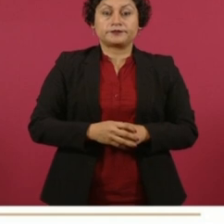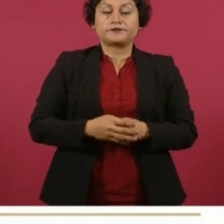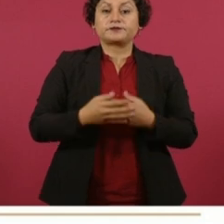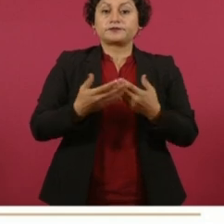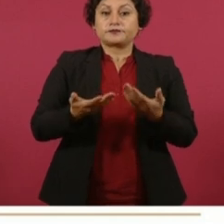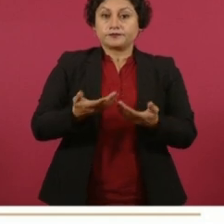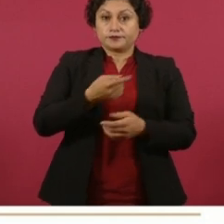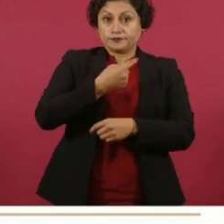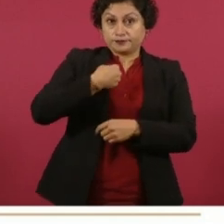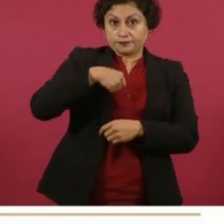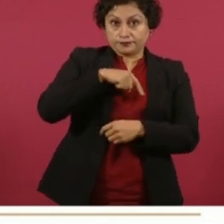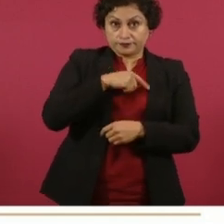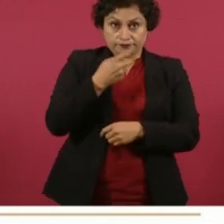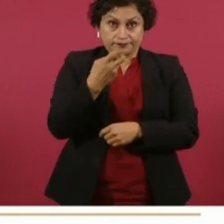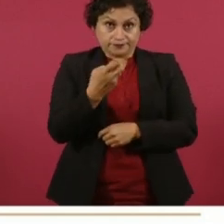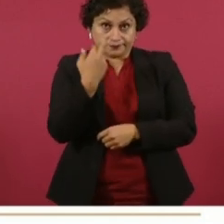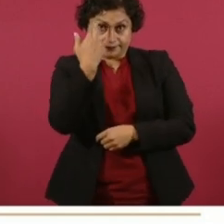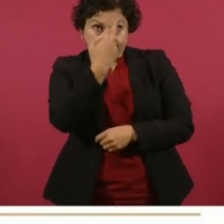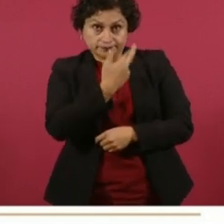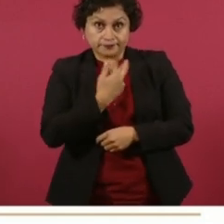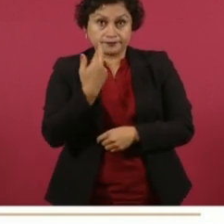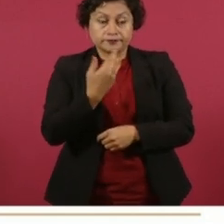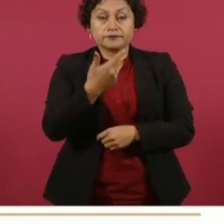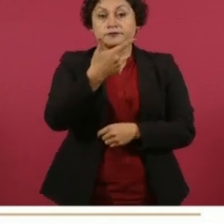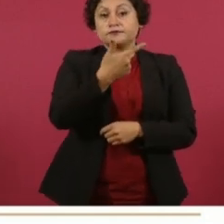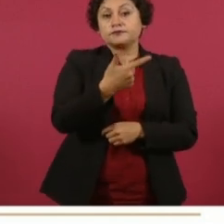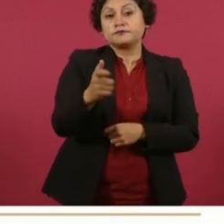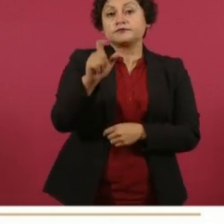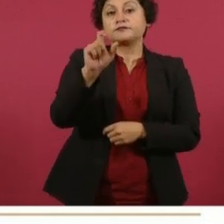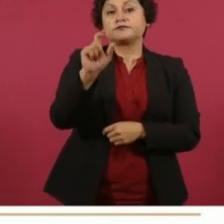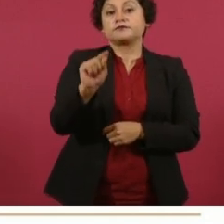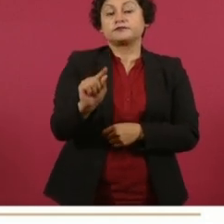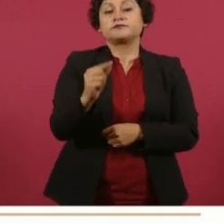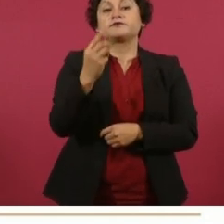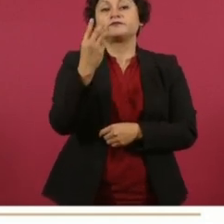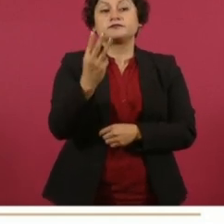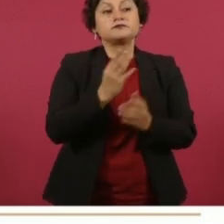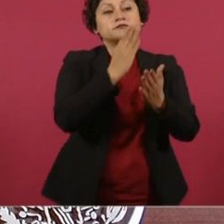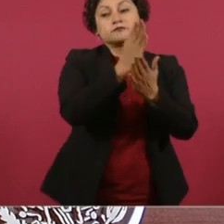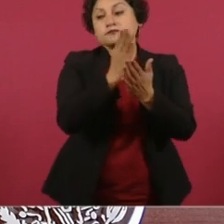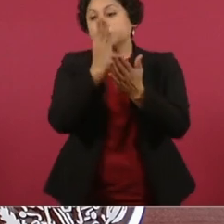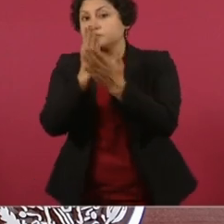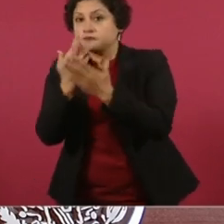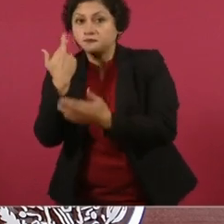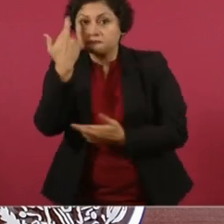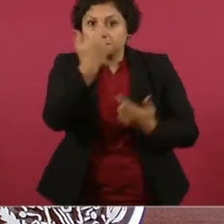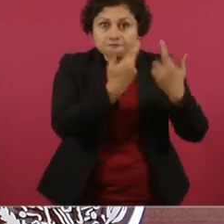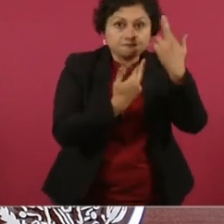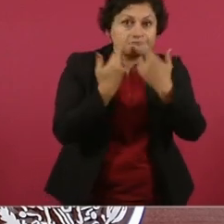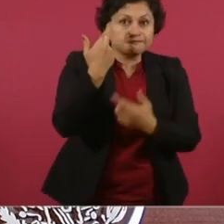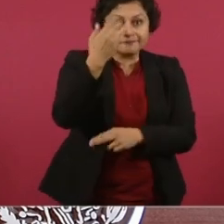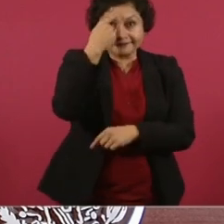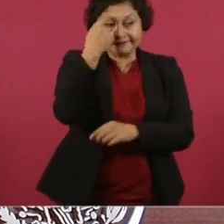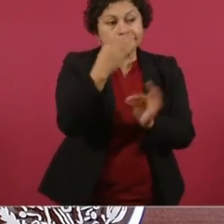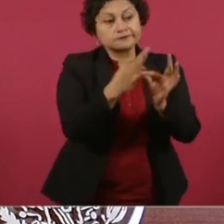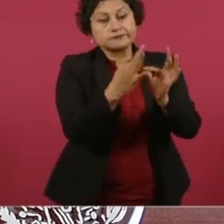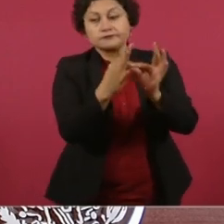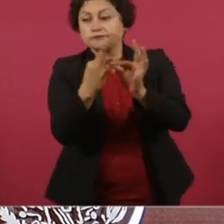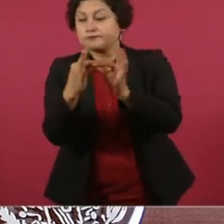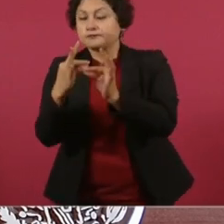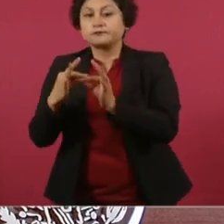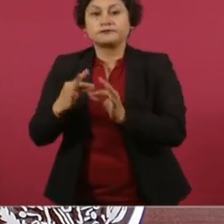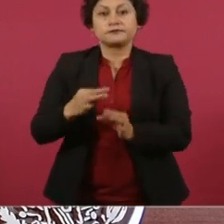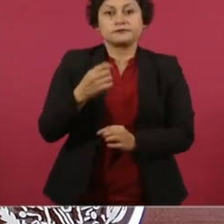Realizamos, para el caso del gas LP, 763 visitas y verificaciones para asegurarnos que se cumplieran los